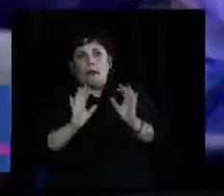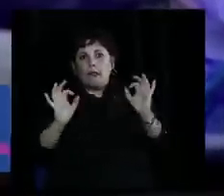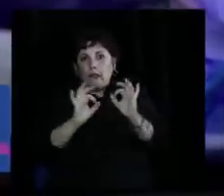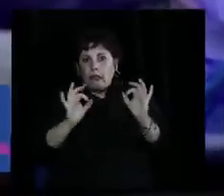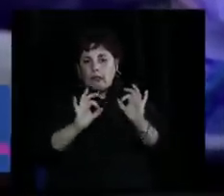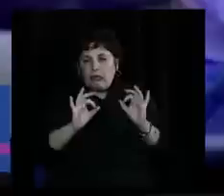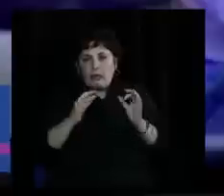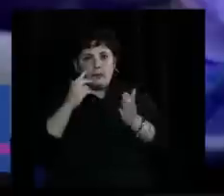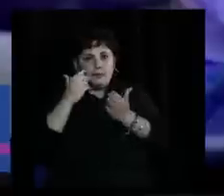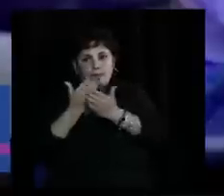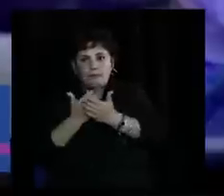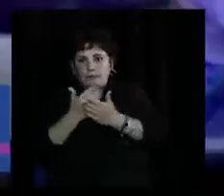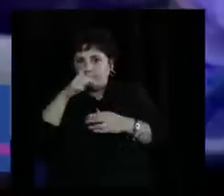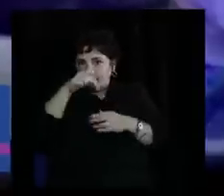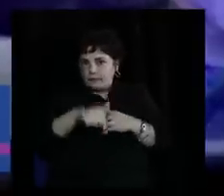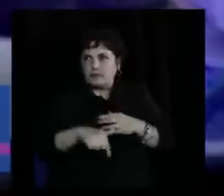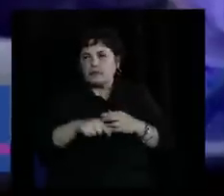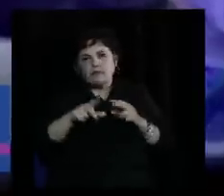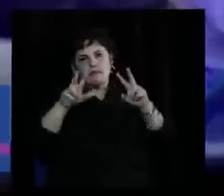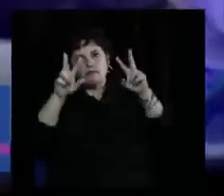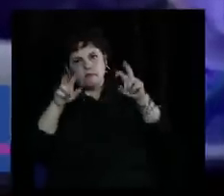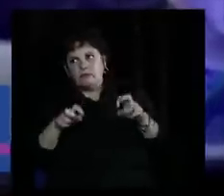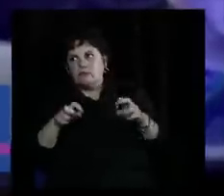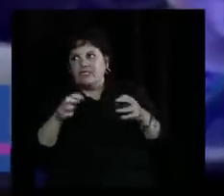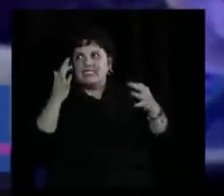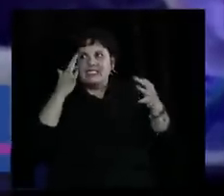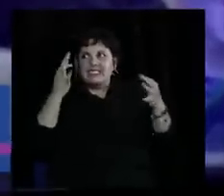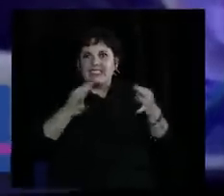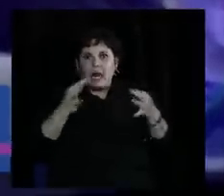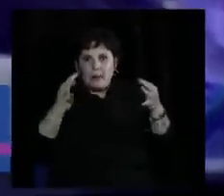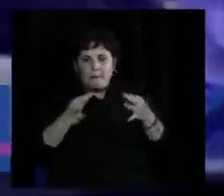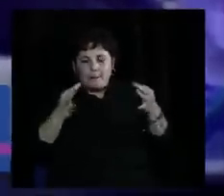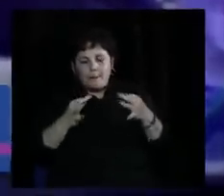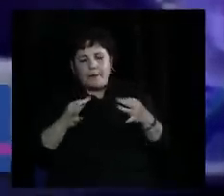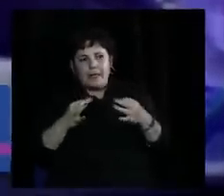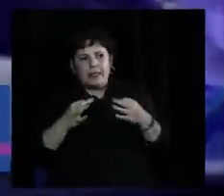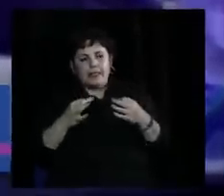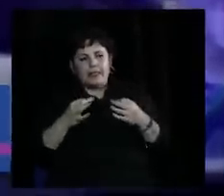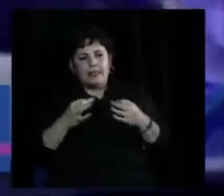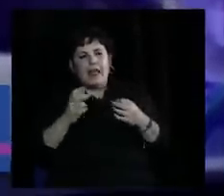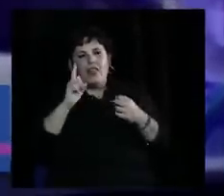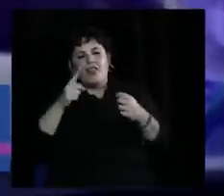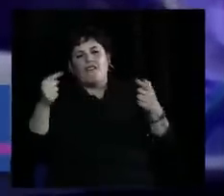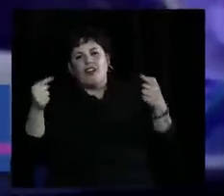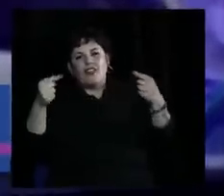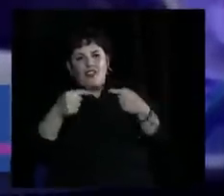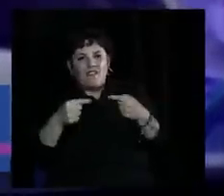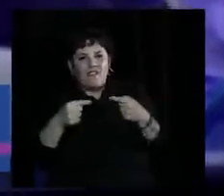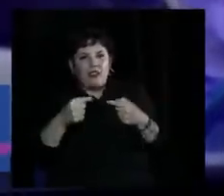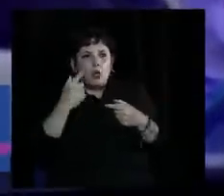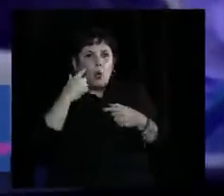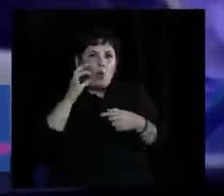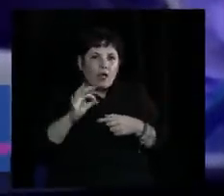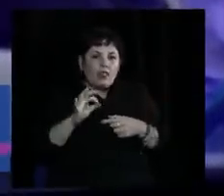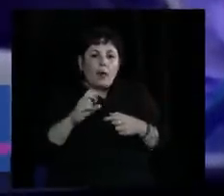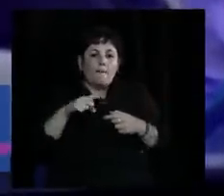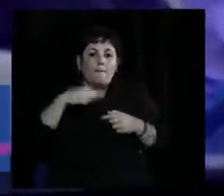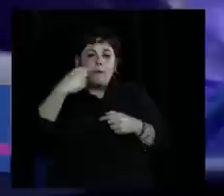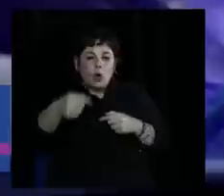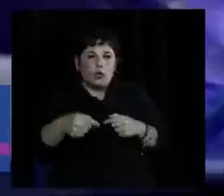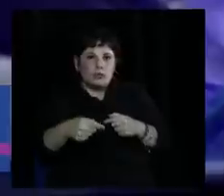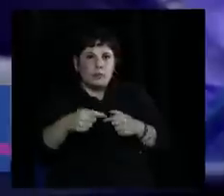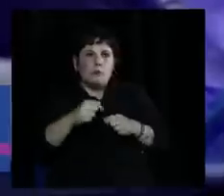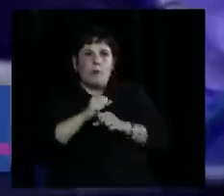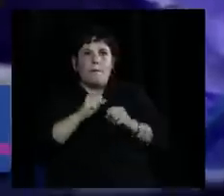planteamos acá, es un tema realmente que merece debatirlo con cuidado. En los próximos programas parece que